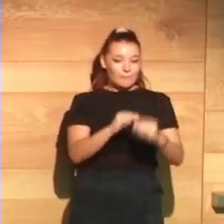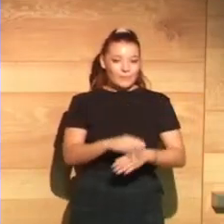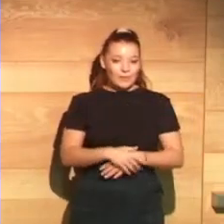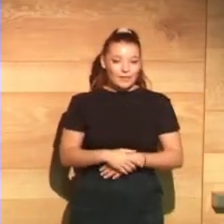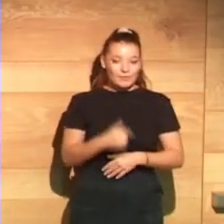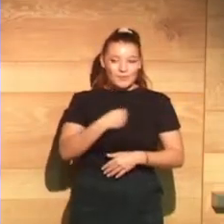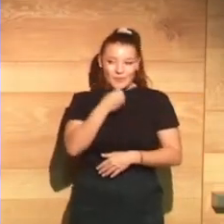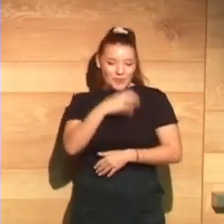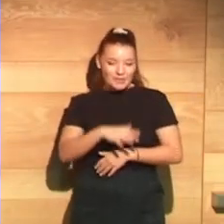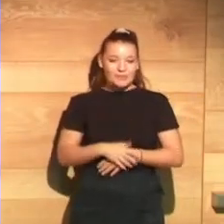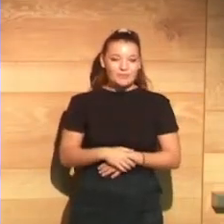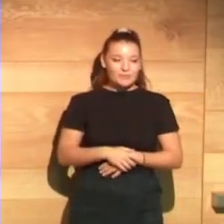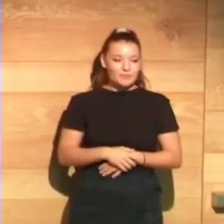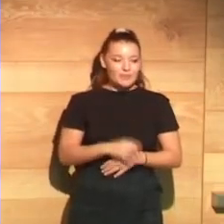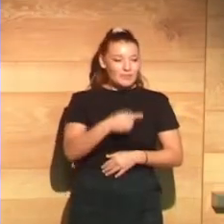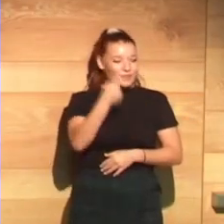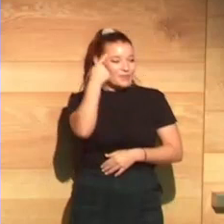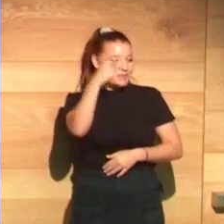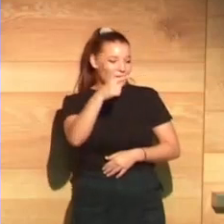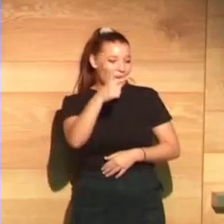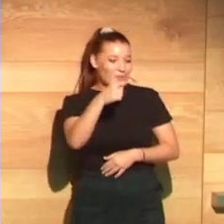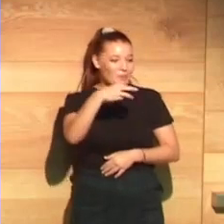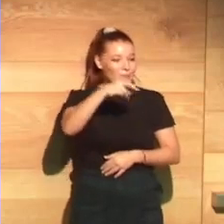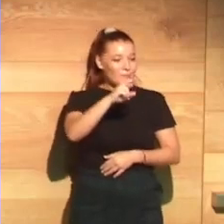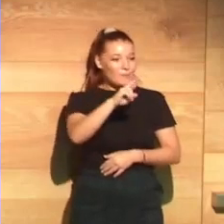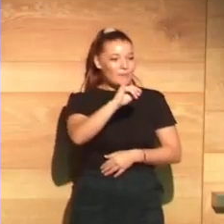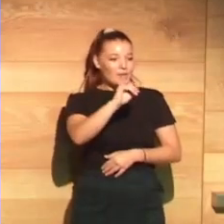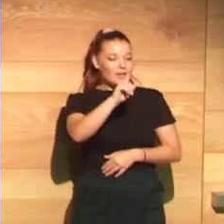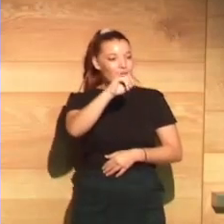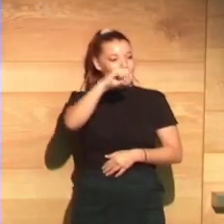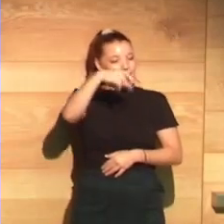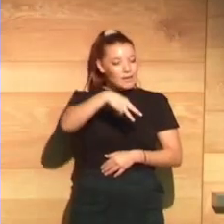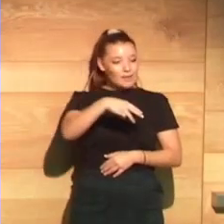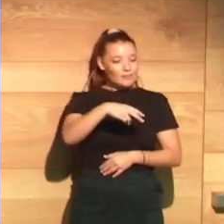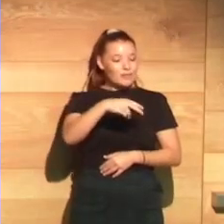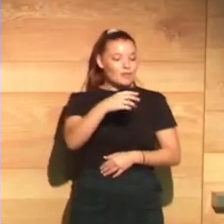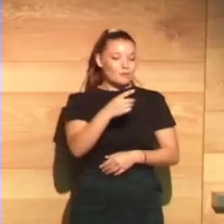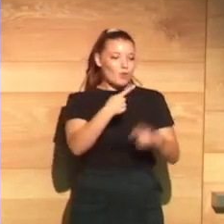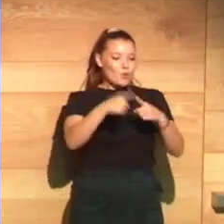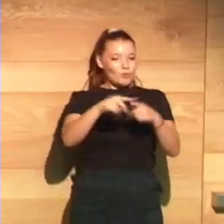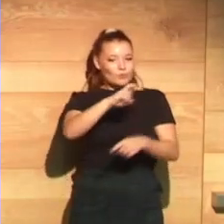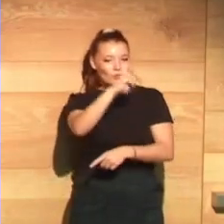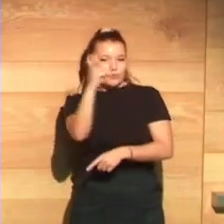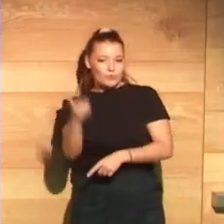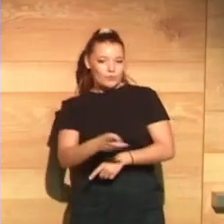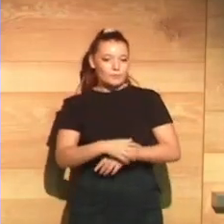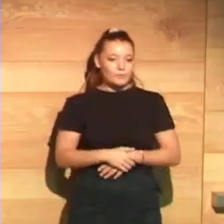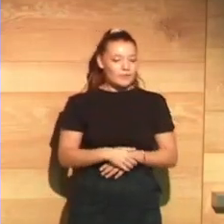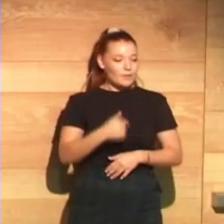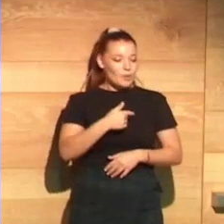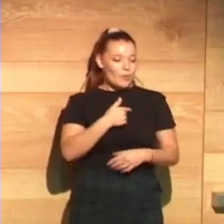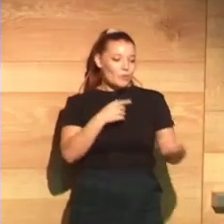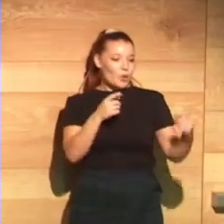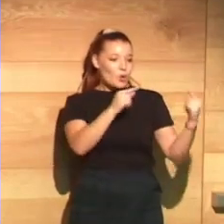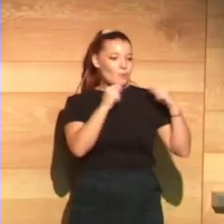digo... Sí, yo soy muy buena. Porque digo, tú sabes un montón también de Marilyn, pero... No te creas. Pero bueno, así es más